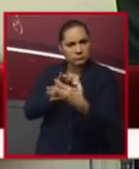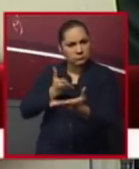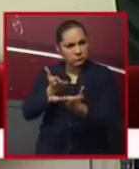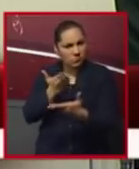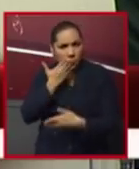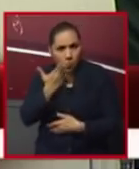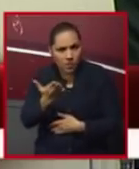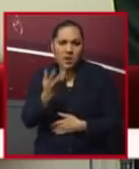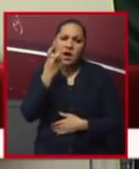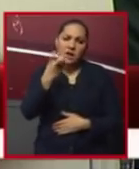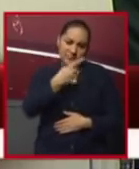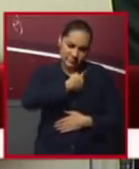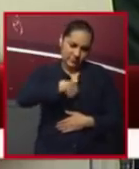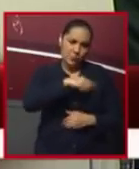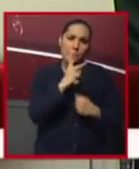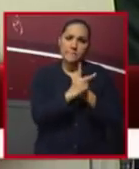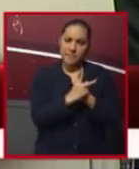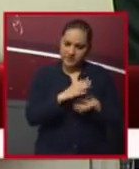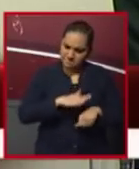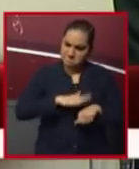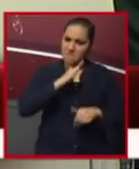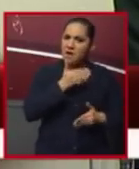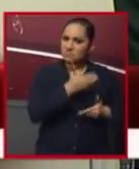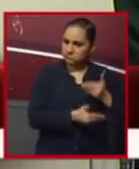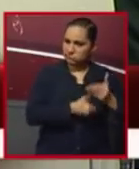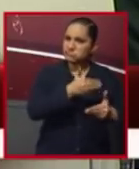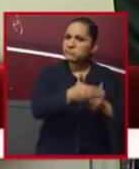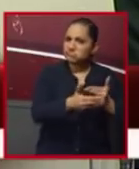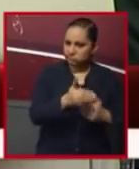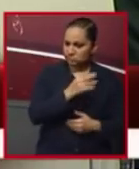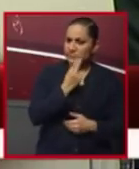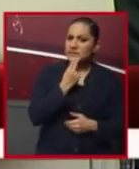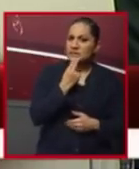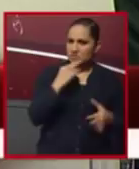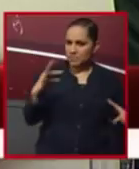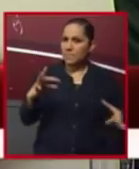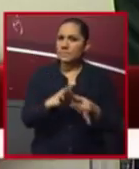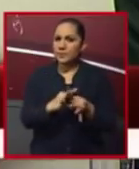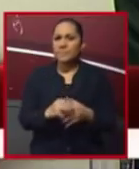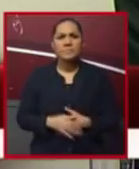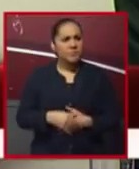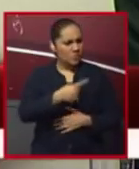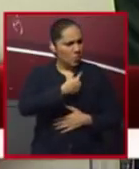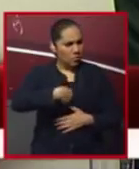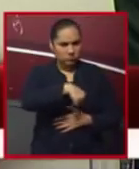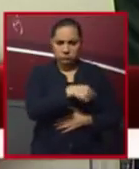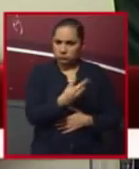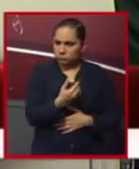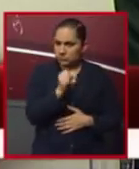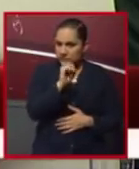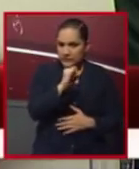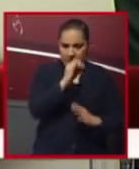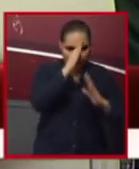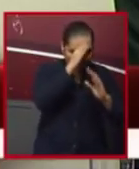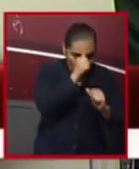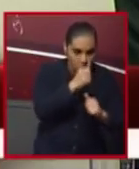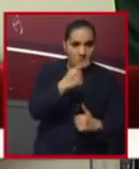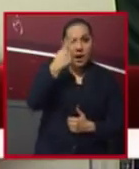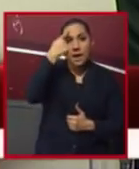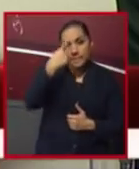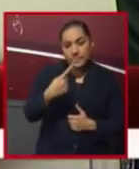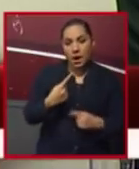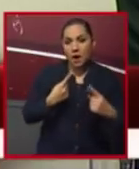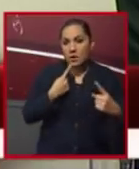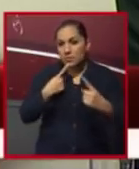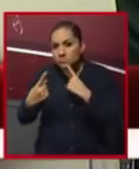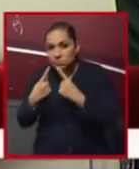la estrategia que impulsaremos está enfocada a ampliar el diálogo y la cooperación en sus distintas vertientes con